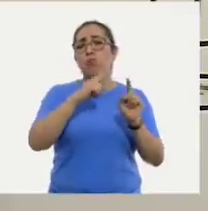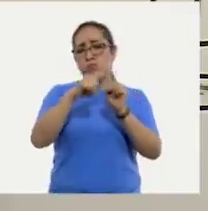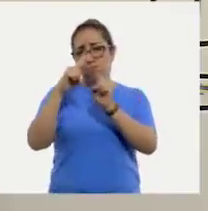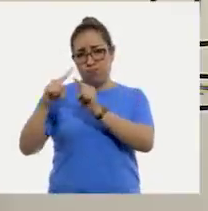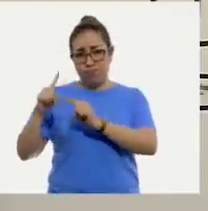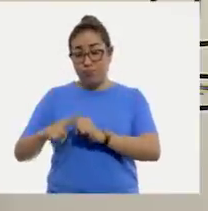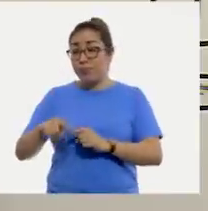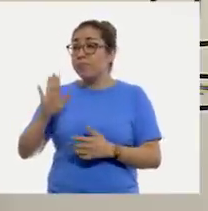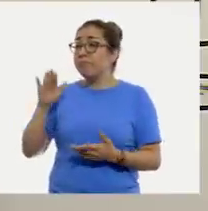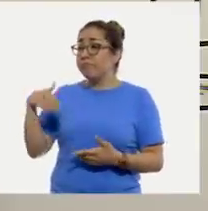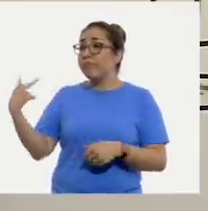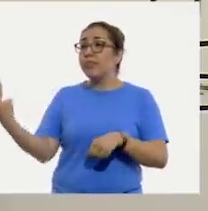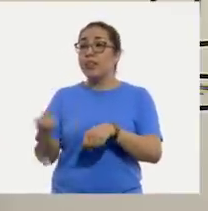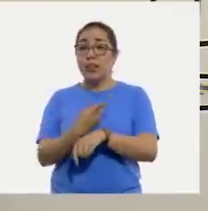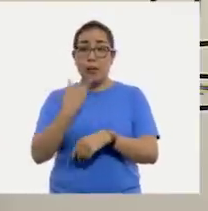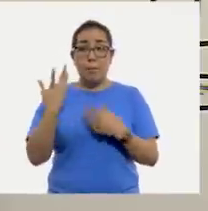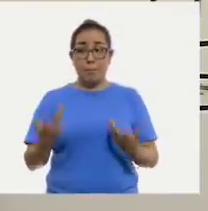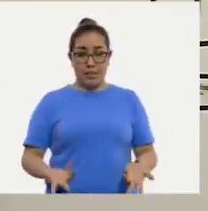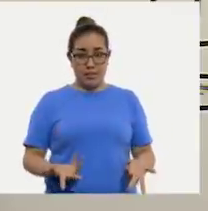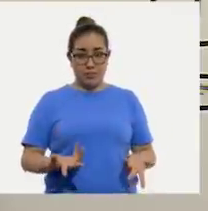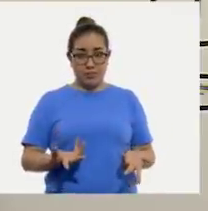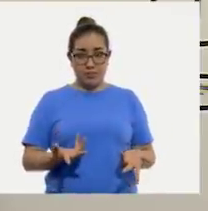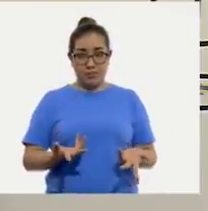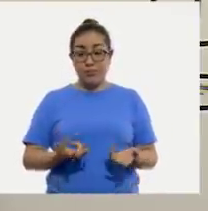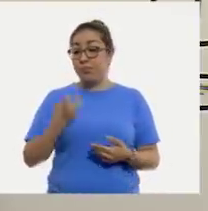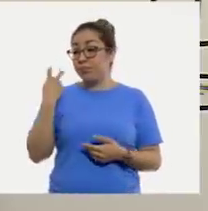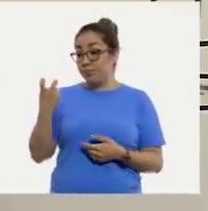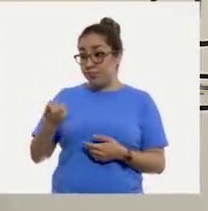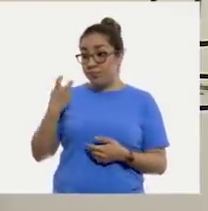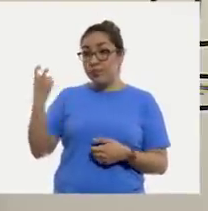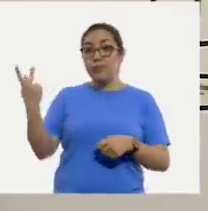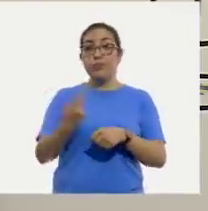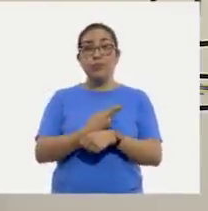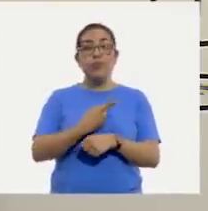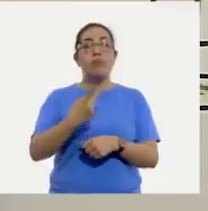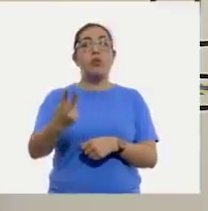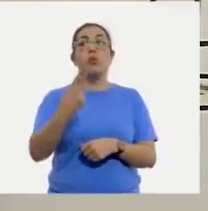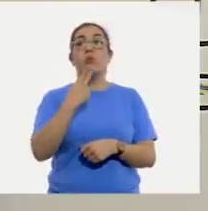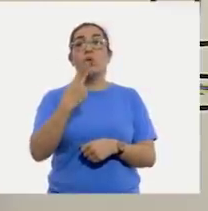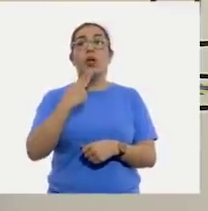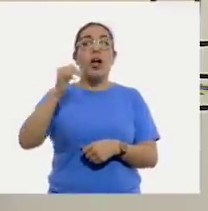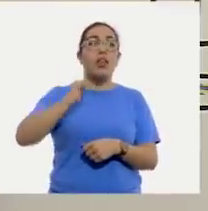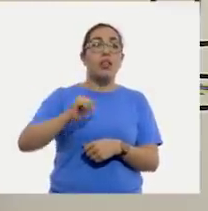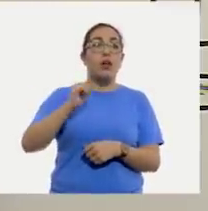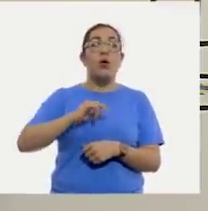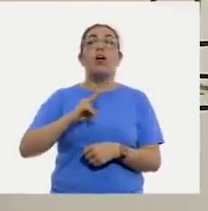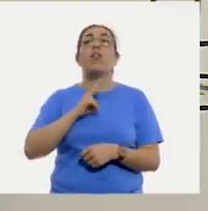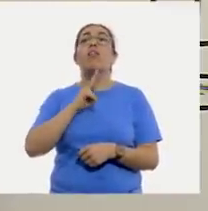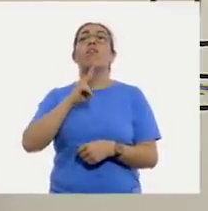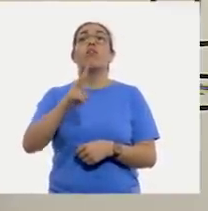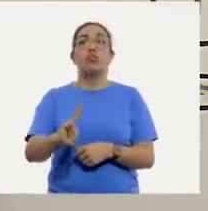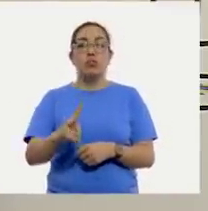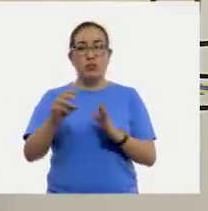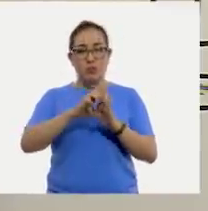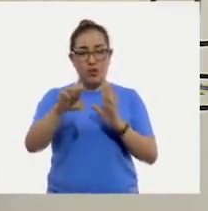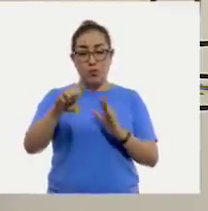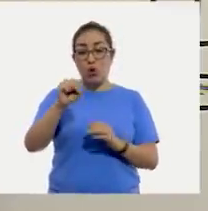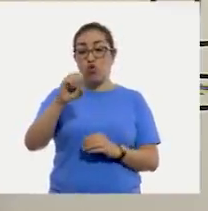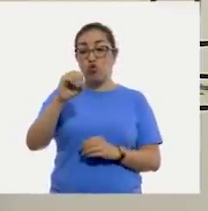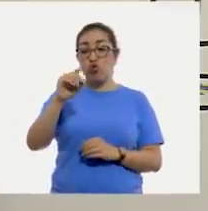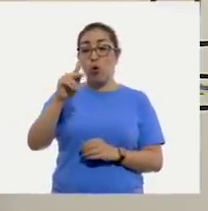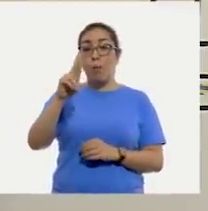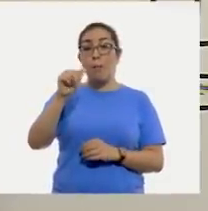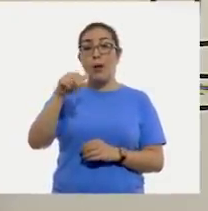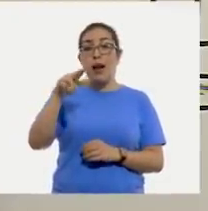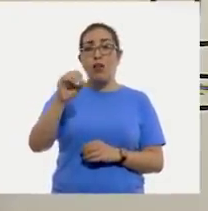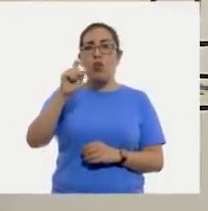Lo que sucede es que los instrumentos en esas épocas se hacían conforme a la voz humana, como a los registros de la voz humana. La soprano, que es la voz